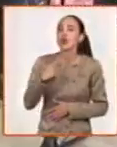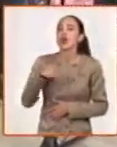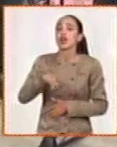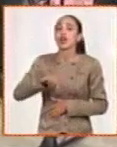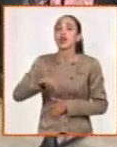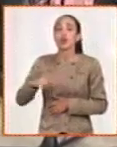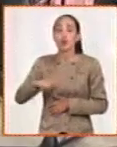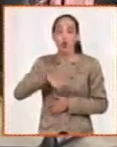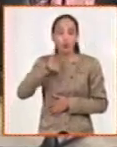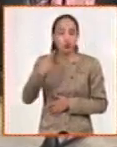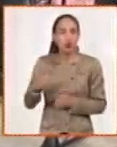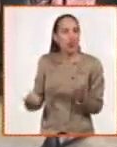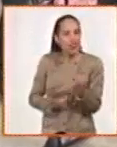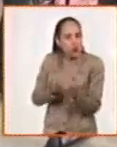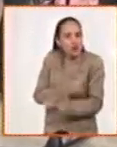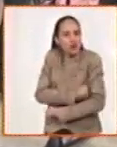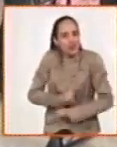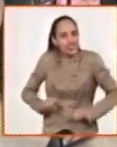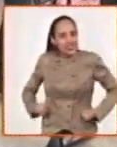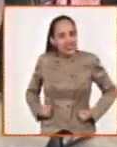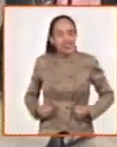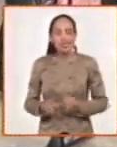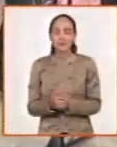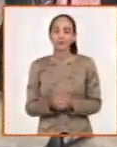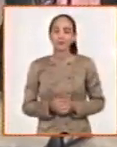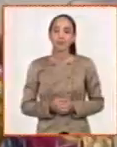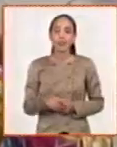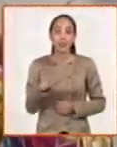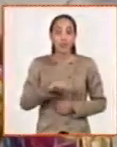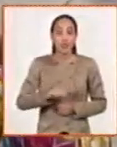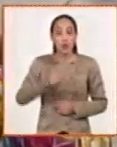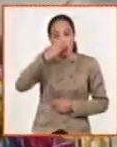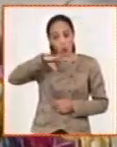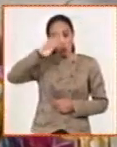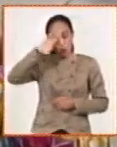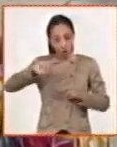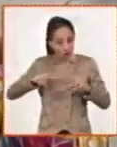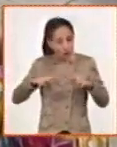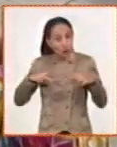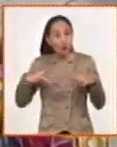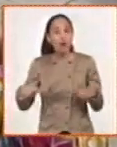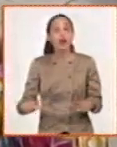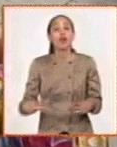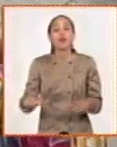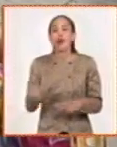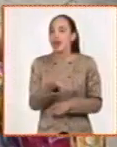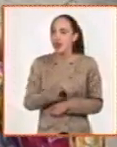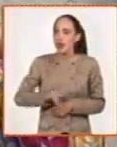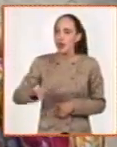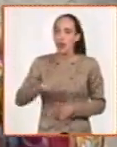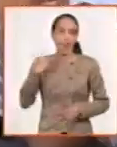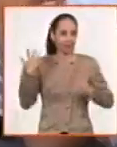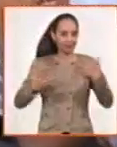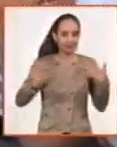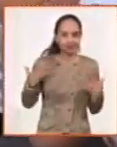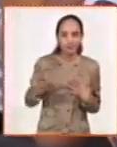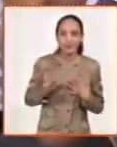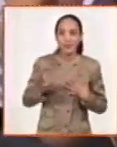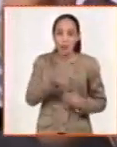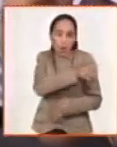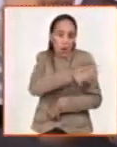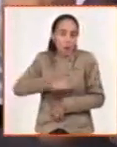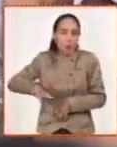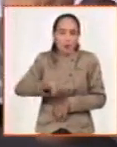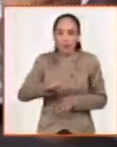Para que no falten las sonrisas y Cuba vuelva a cantar, el pueblo abrazó a los artistas. Culmina la historia de un